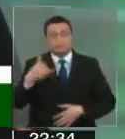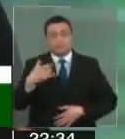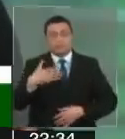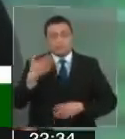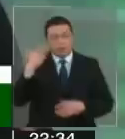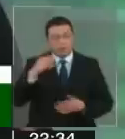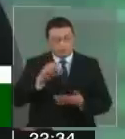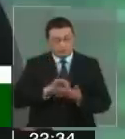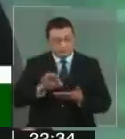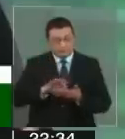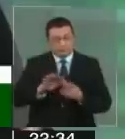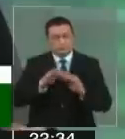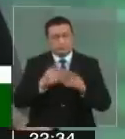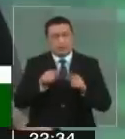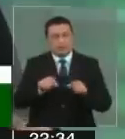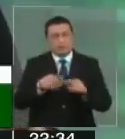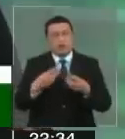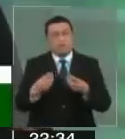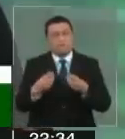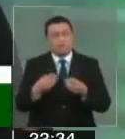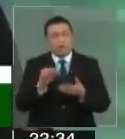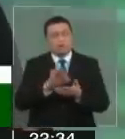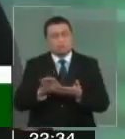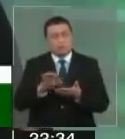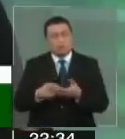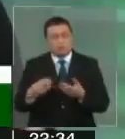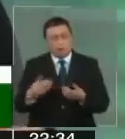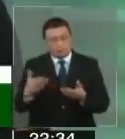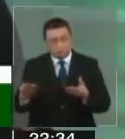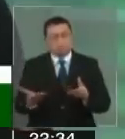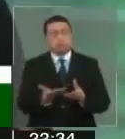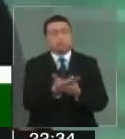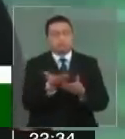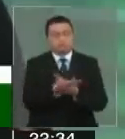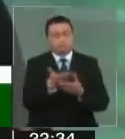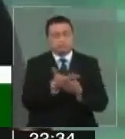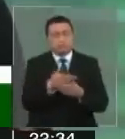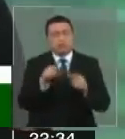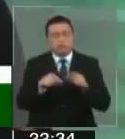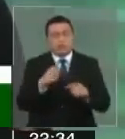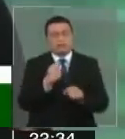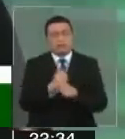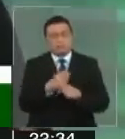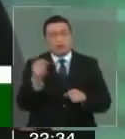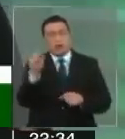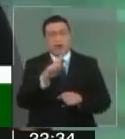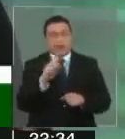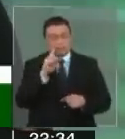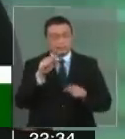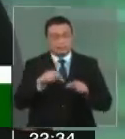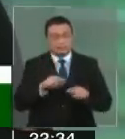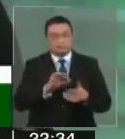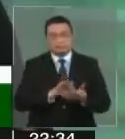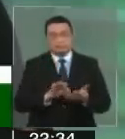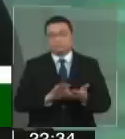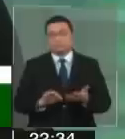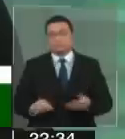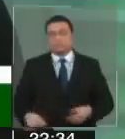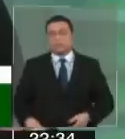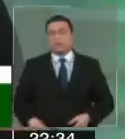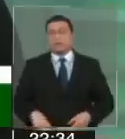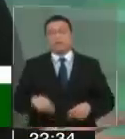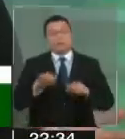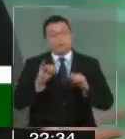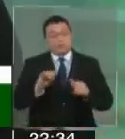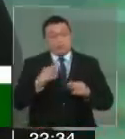la literatura, encontré que ese era un muy buen material literario. Y empecé a trabajarlo así, como material literario.